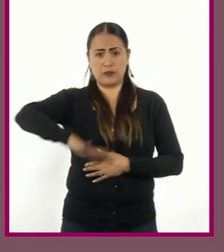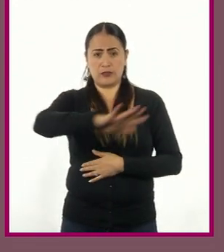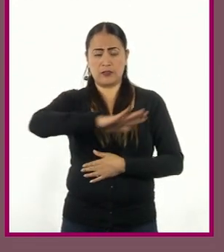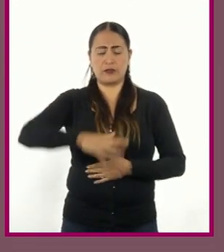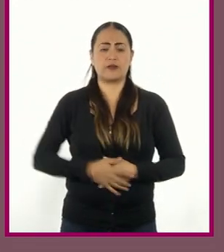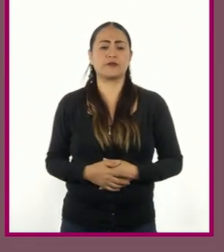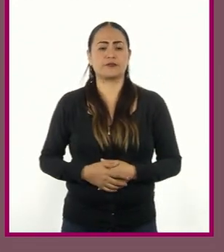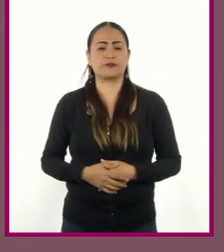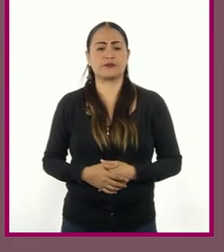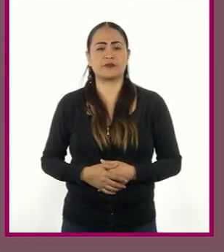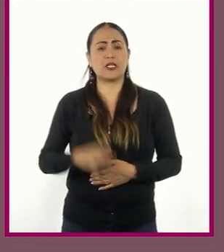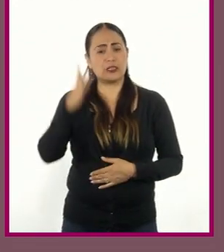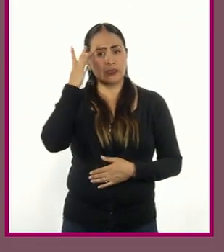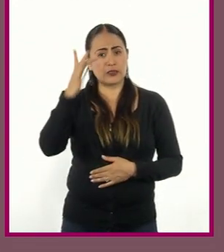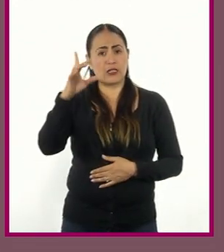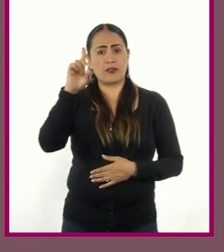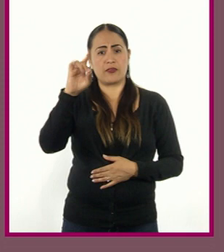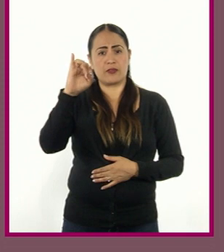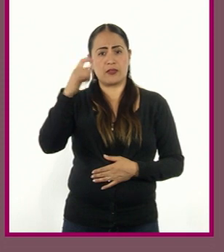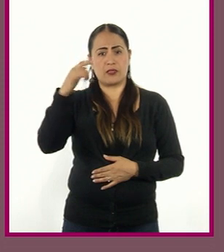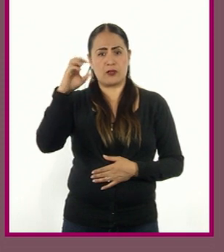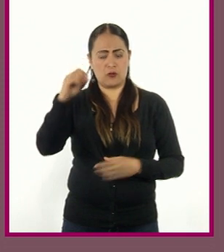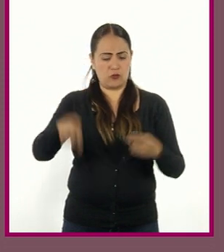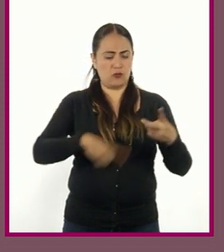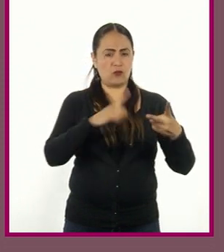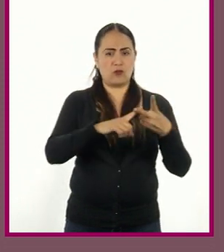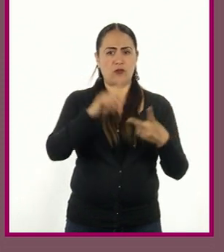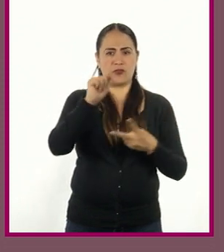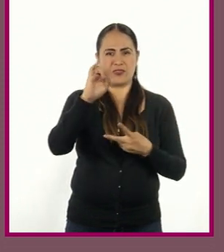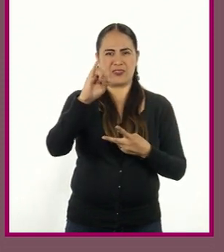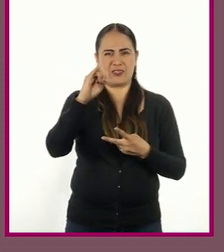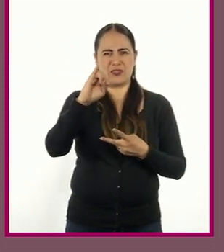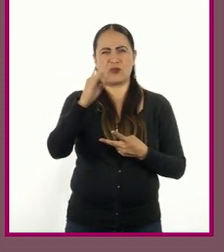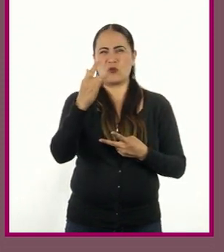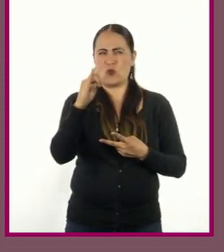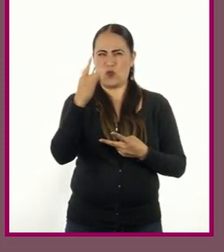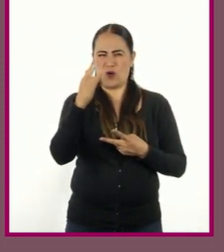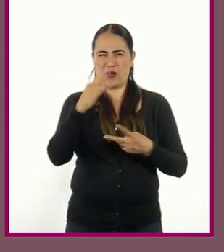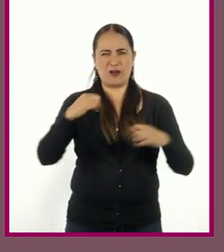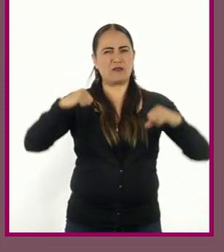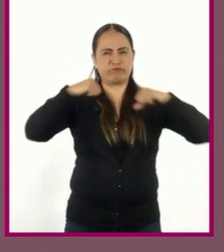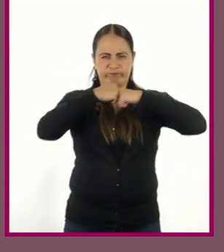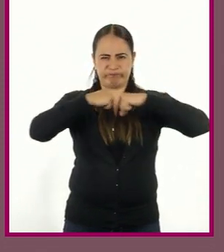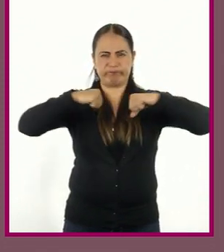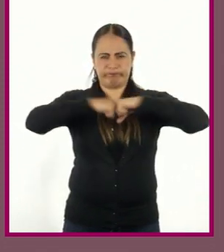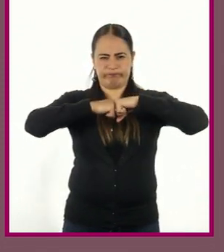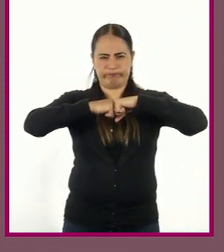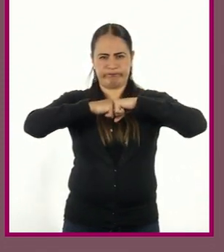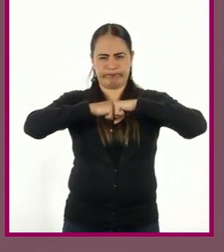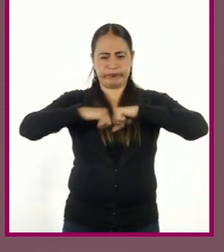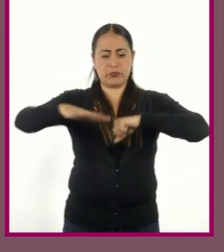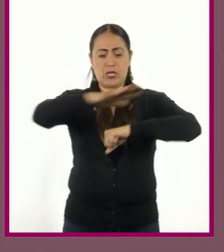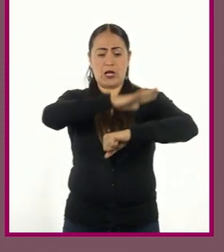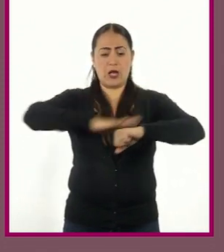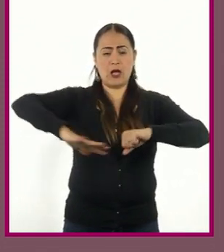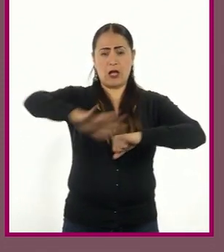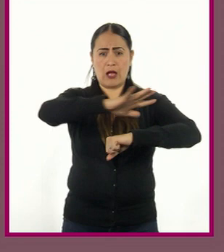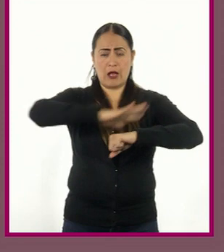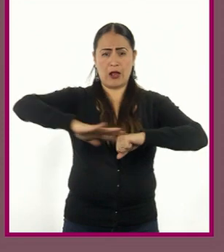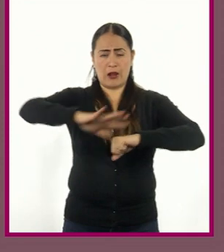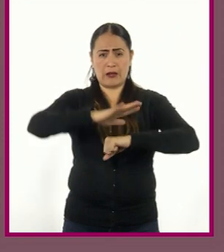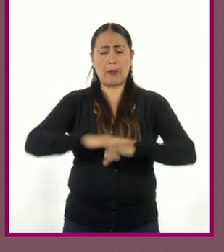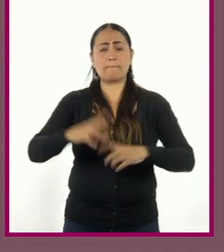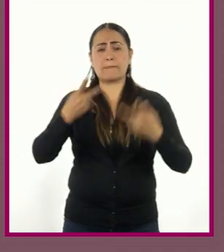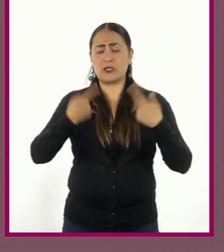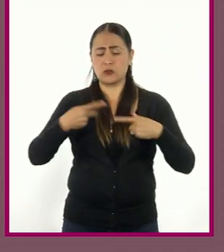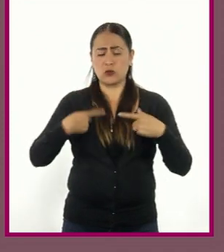El paso entre San Diego y Tijuana es una zona fronteriza, es decir, un espacio donde las comunidades están en